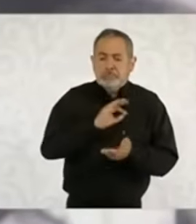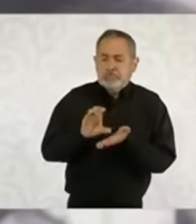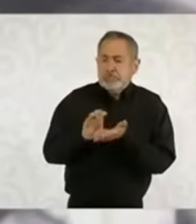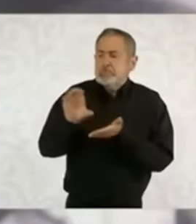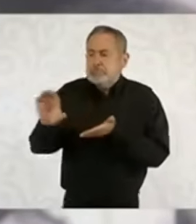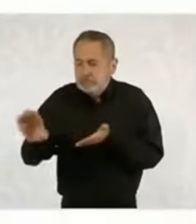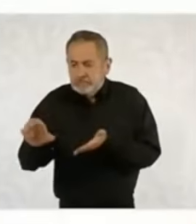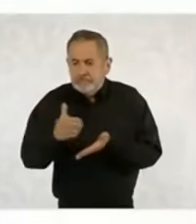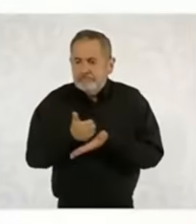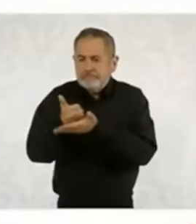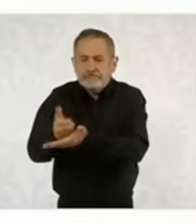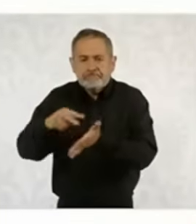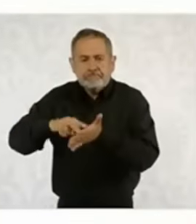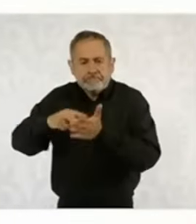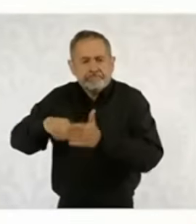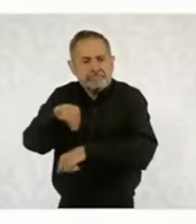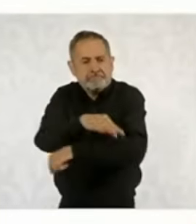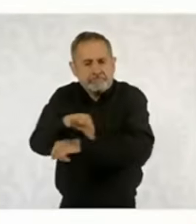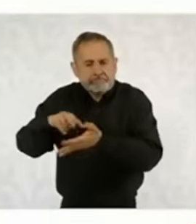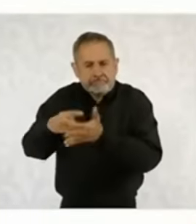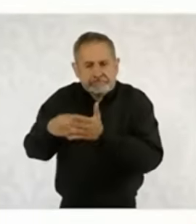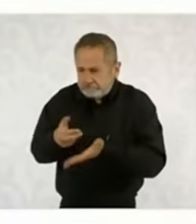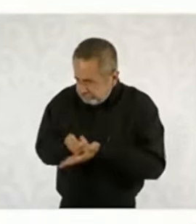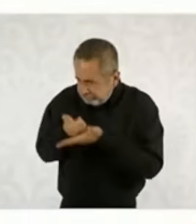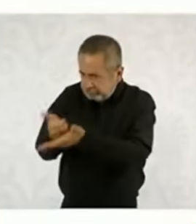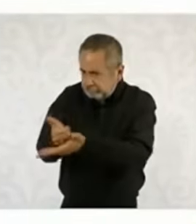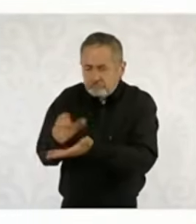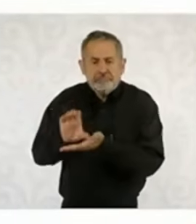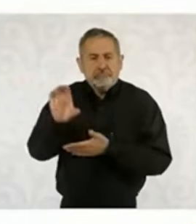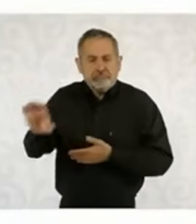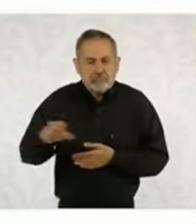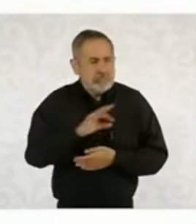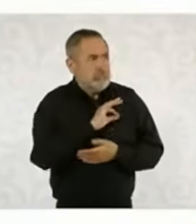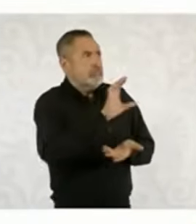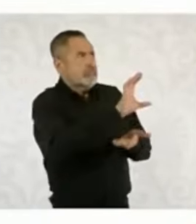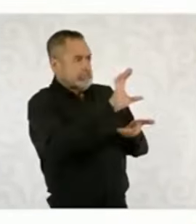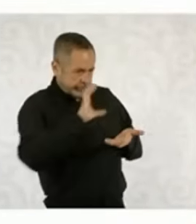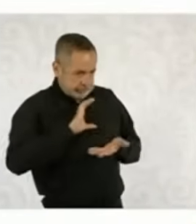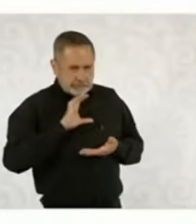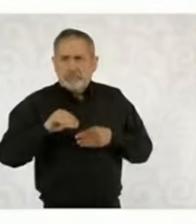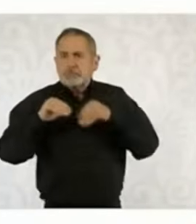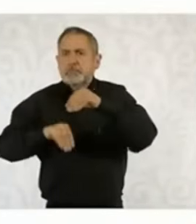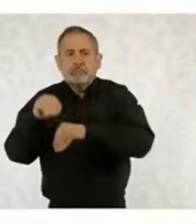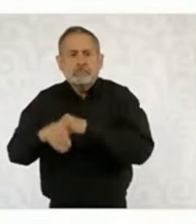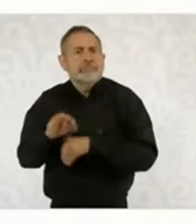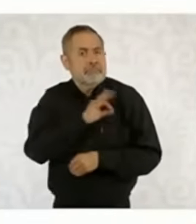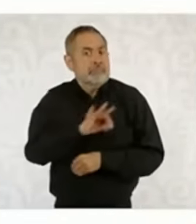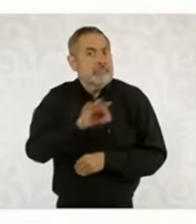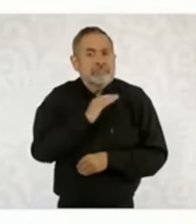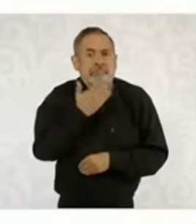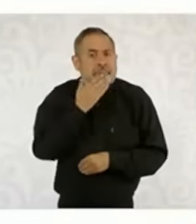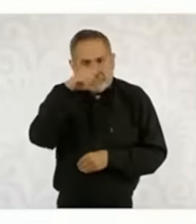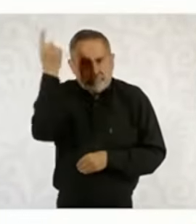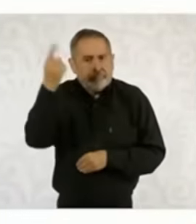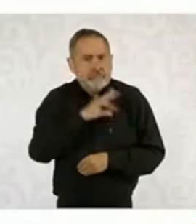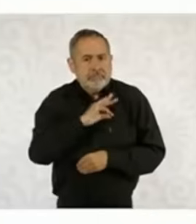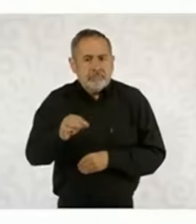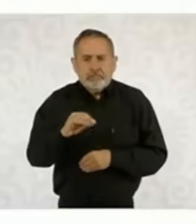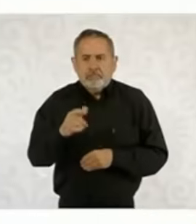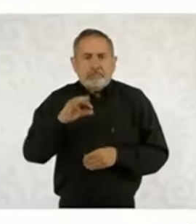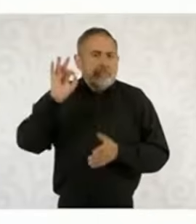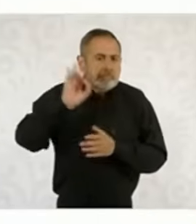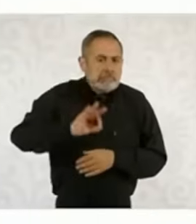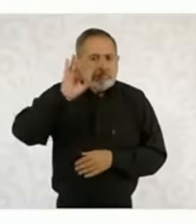asistencia técnica, este es el crédito que pueden solicitar. Lo flexibilizamos y le quitamos pues muchos costos